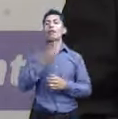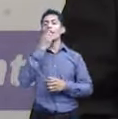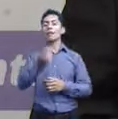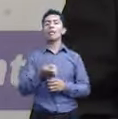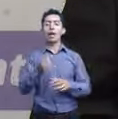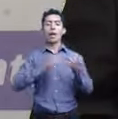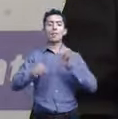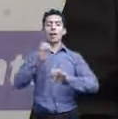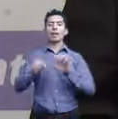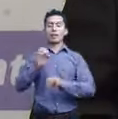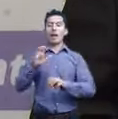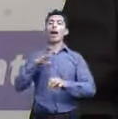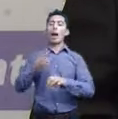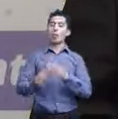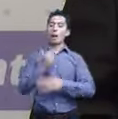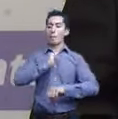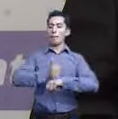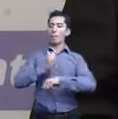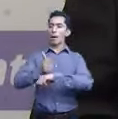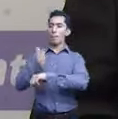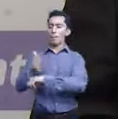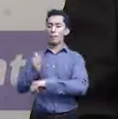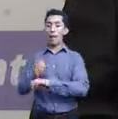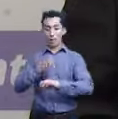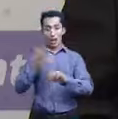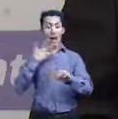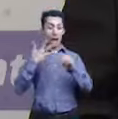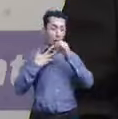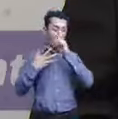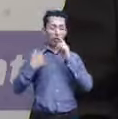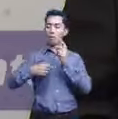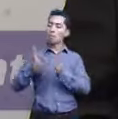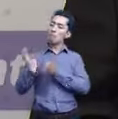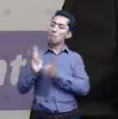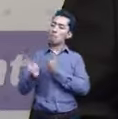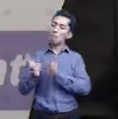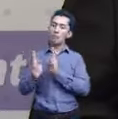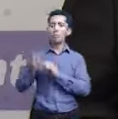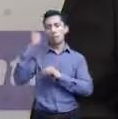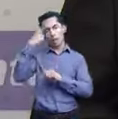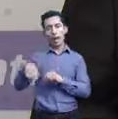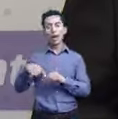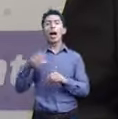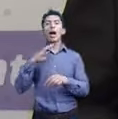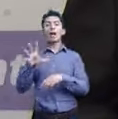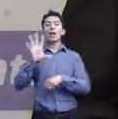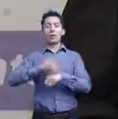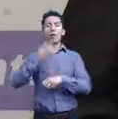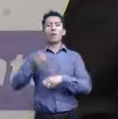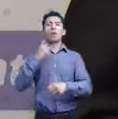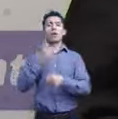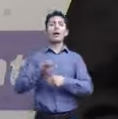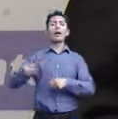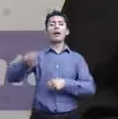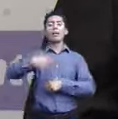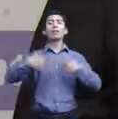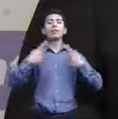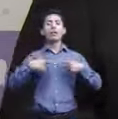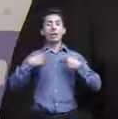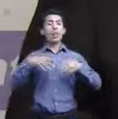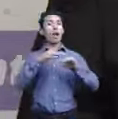las empresas van a llegar y las que ya tenemos estamos en pláticas con ellas para que les den la oportunidad a estas